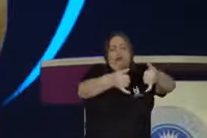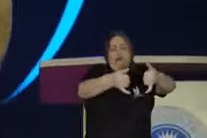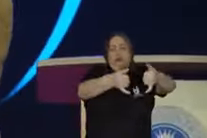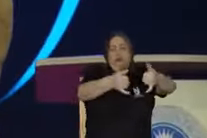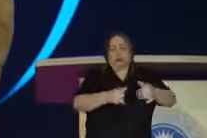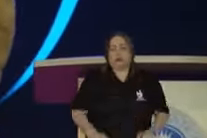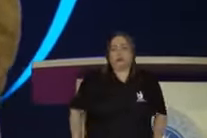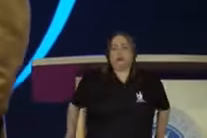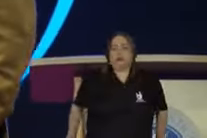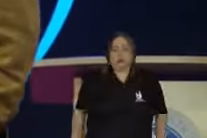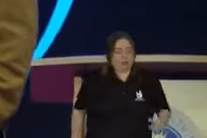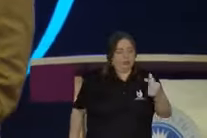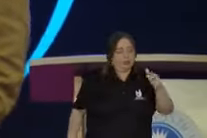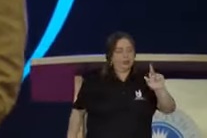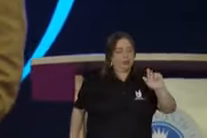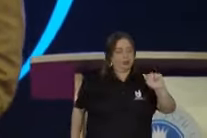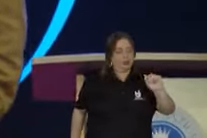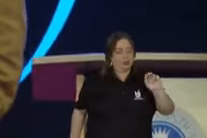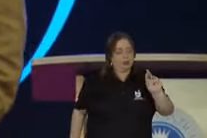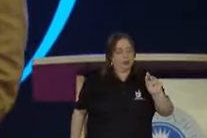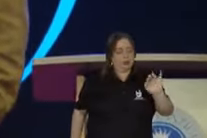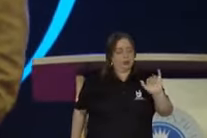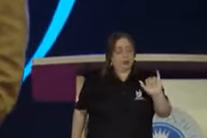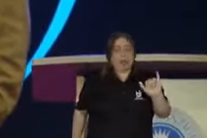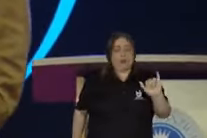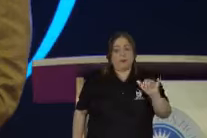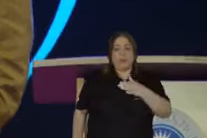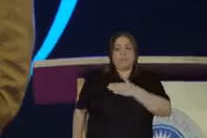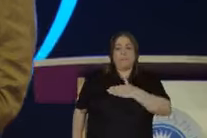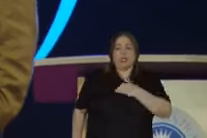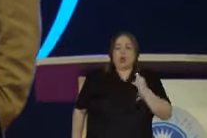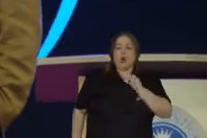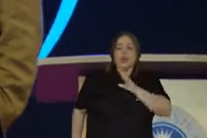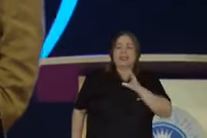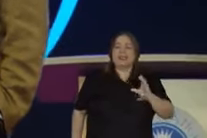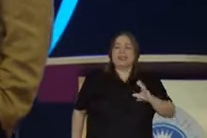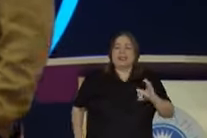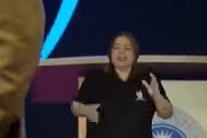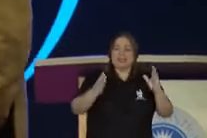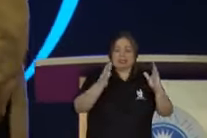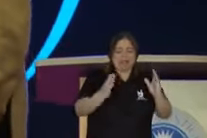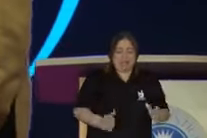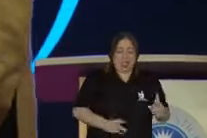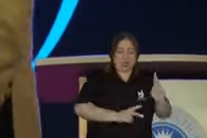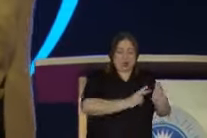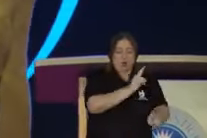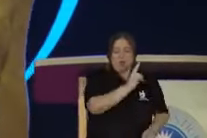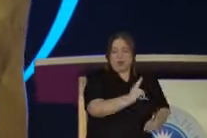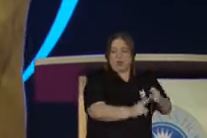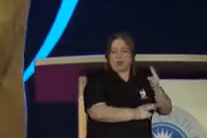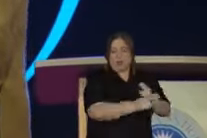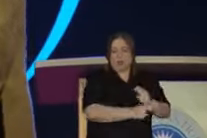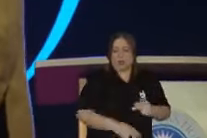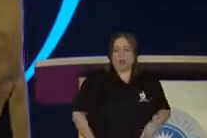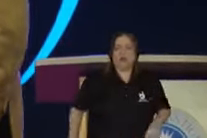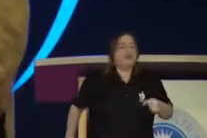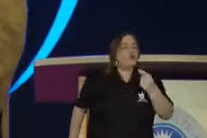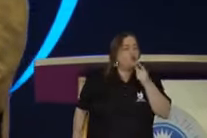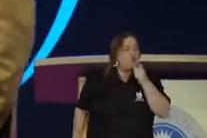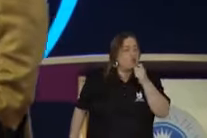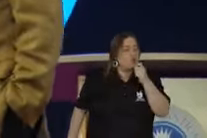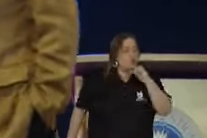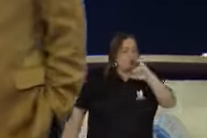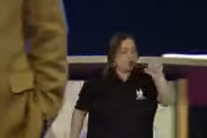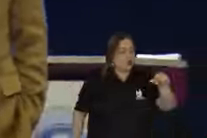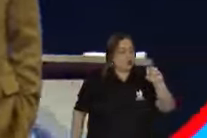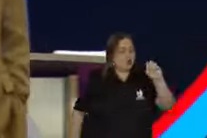los Grammy, de ser el mejor cristiano del universo. Un tal Job,